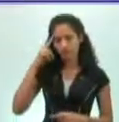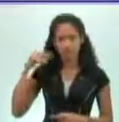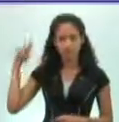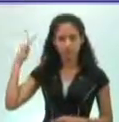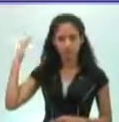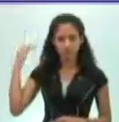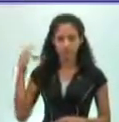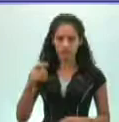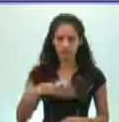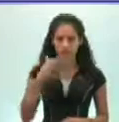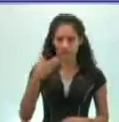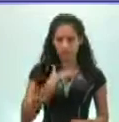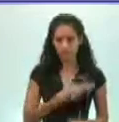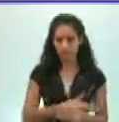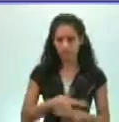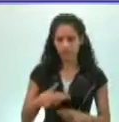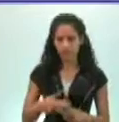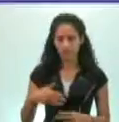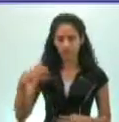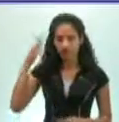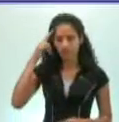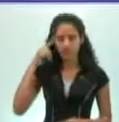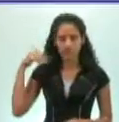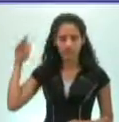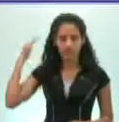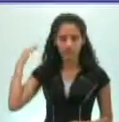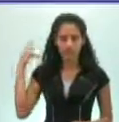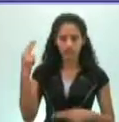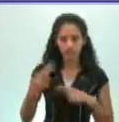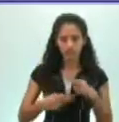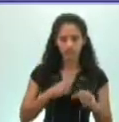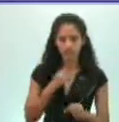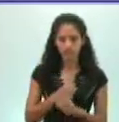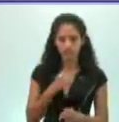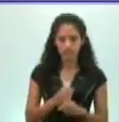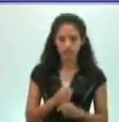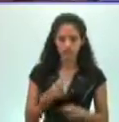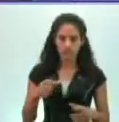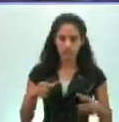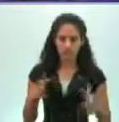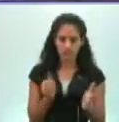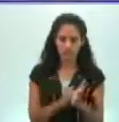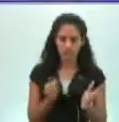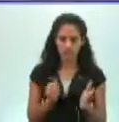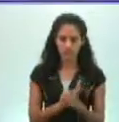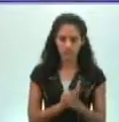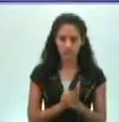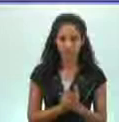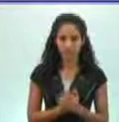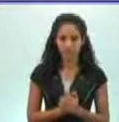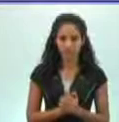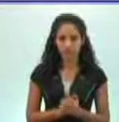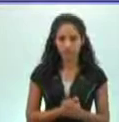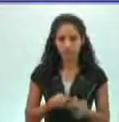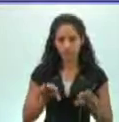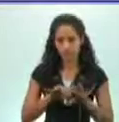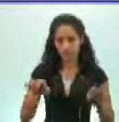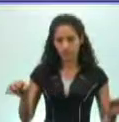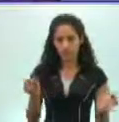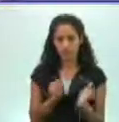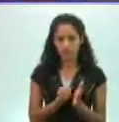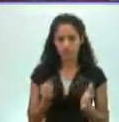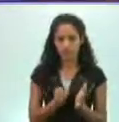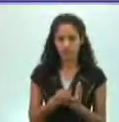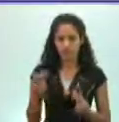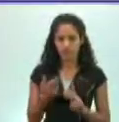historia. Desde la prehistoria se utilizaban rocas y palos